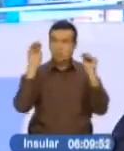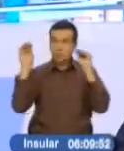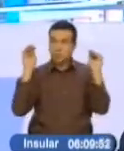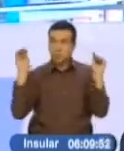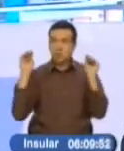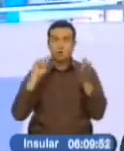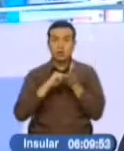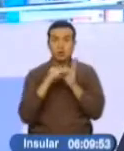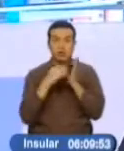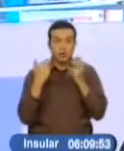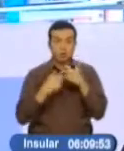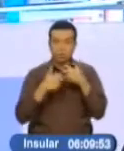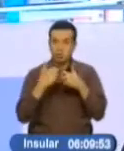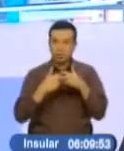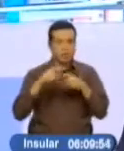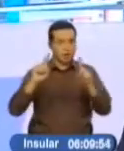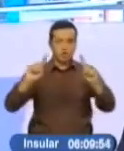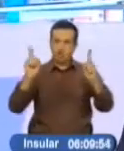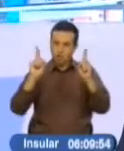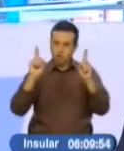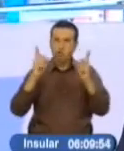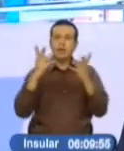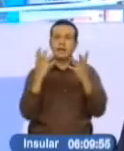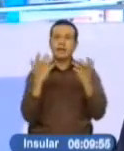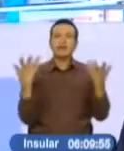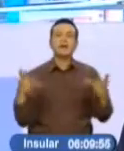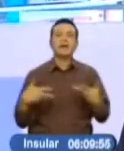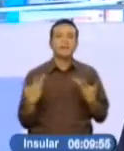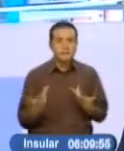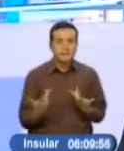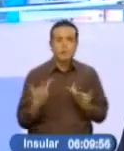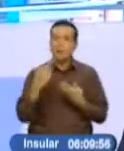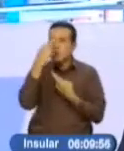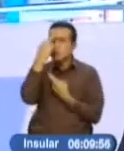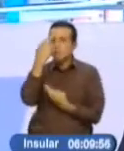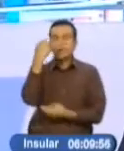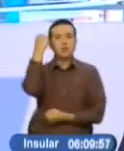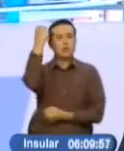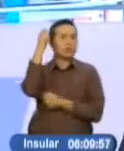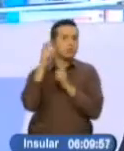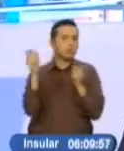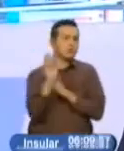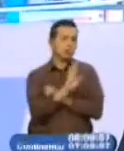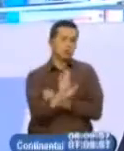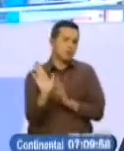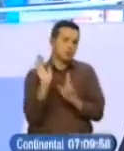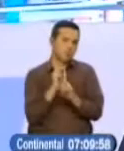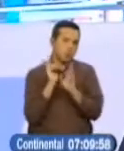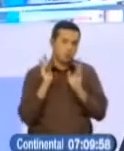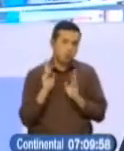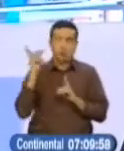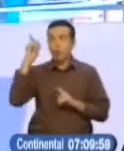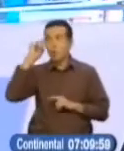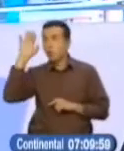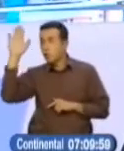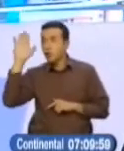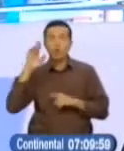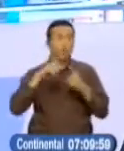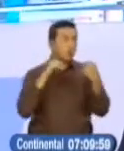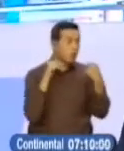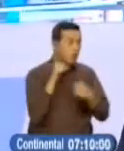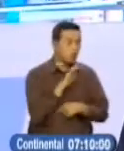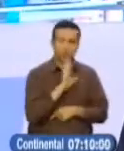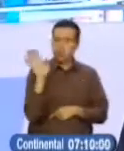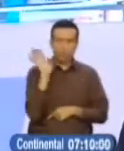Aquí no se trata de hacer problemas, simplemente de hacer respetar un derecho de la ciudadanía. No es un tema ni del gobierno ni de la